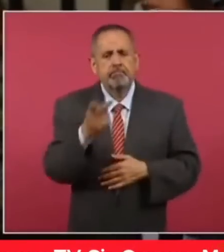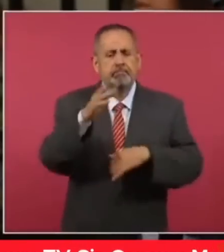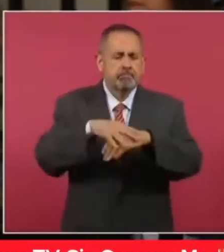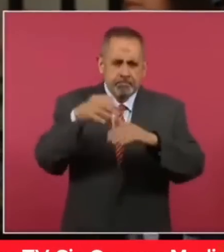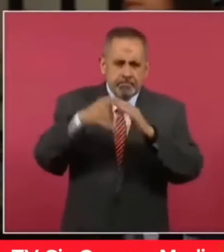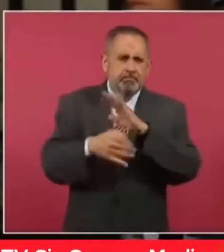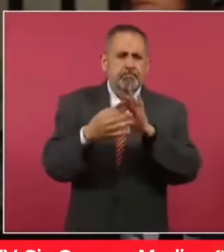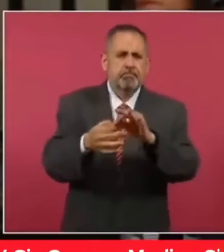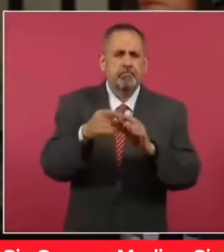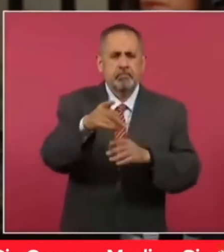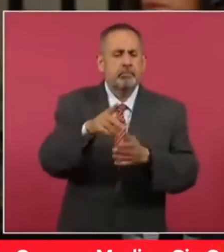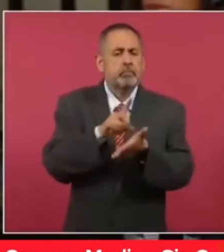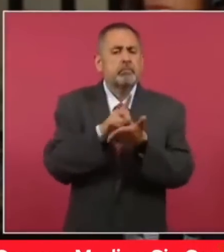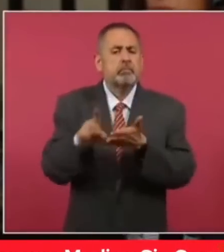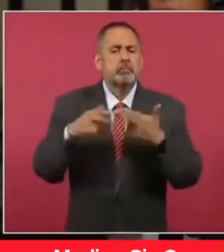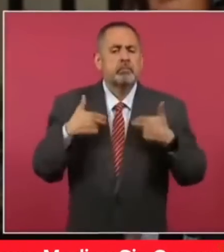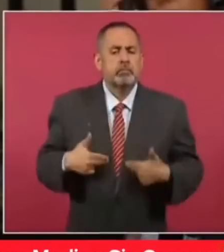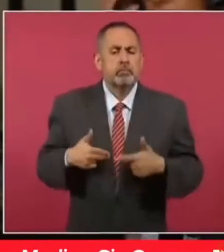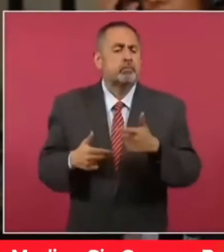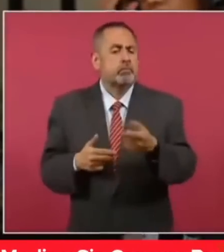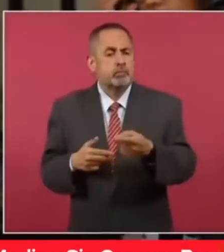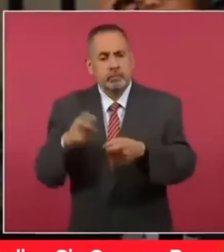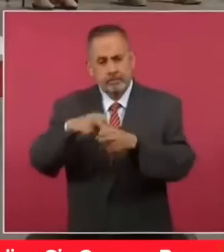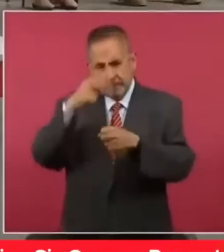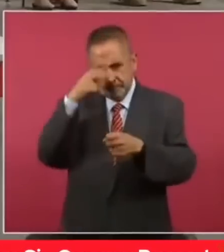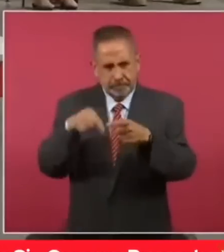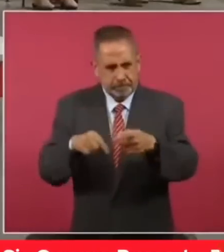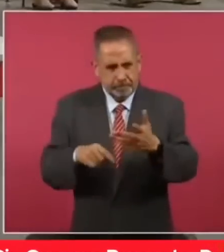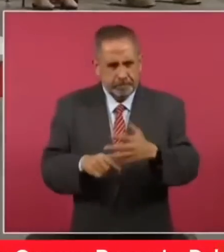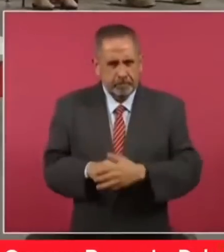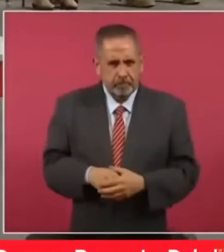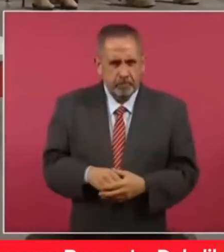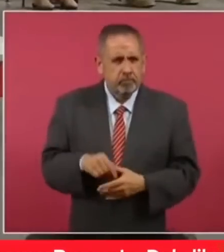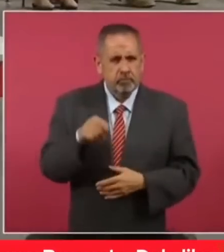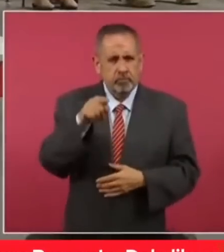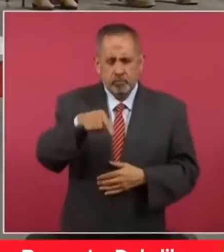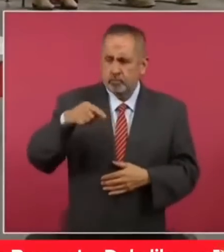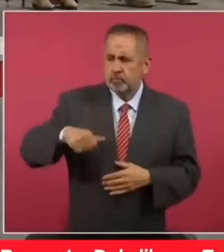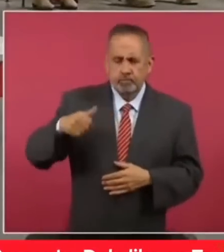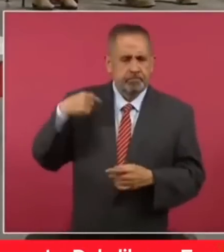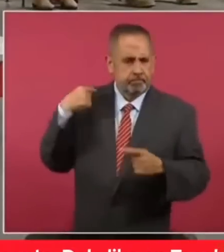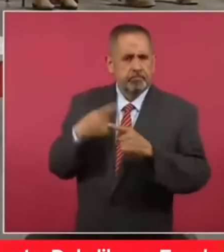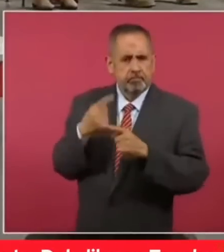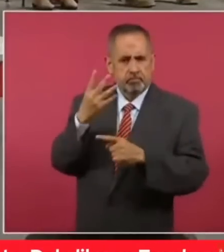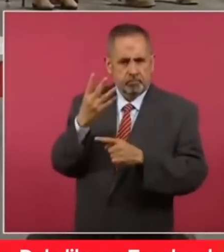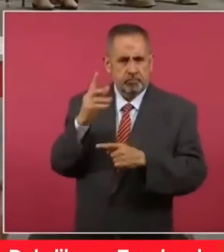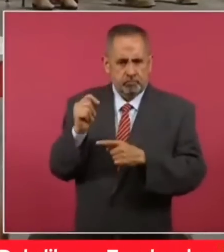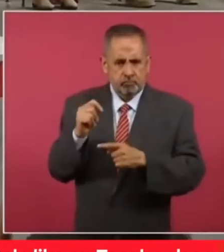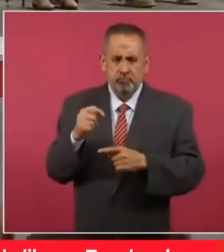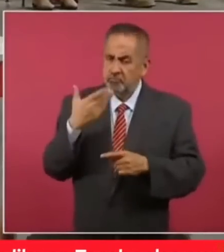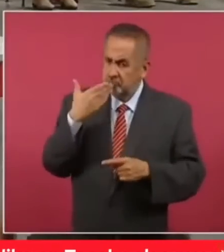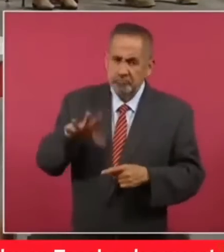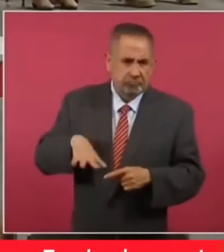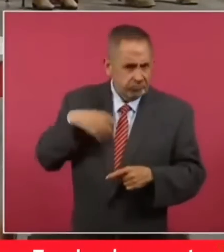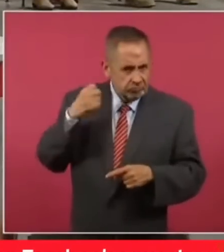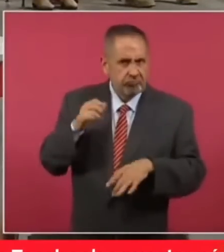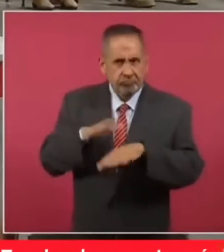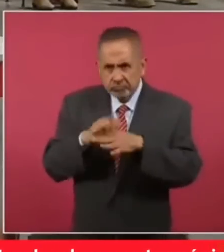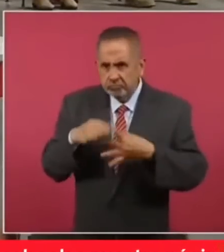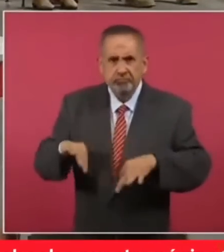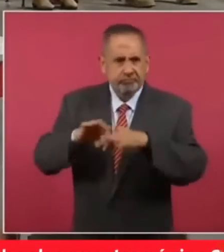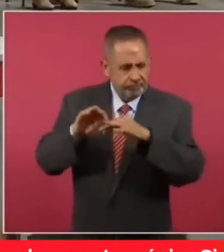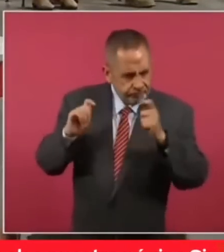profundidad los derechos humanos en México. Ustedes en esta administración se hizo un esfuerzo muy grande,